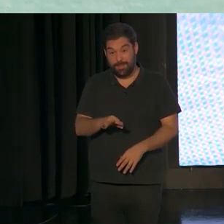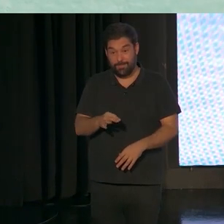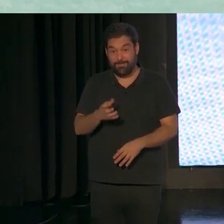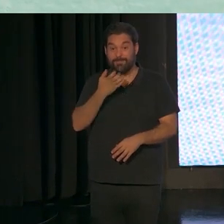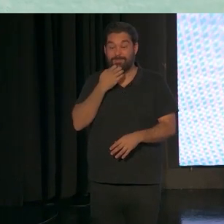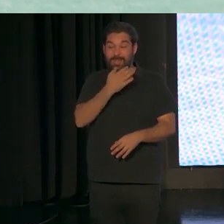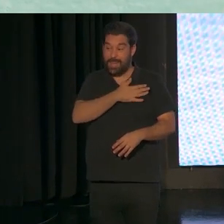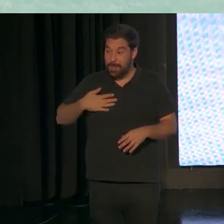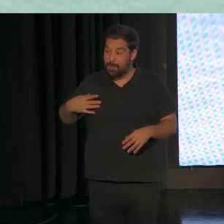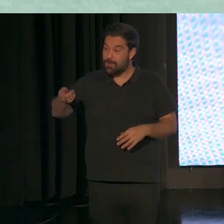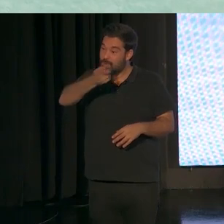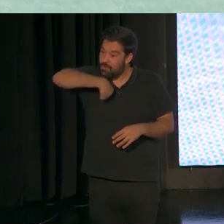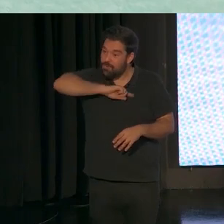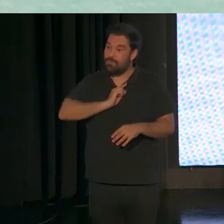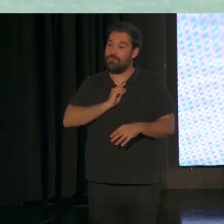se